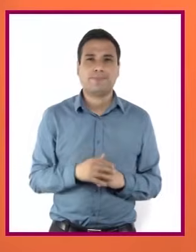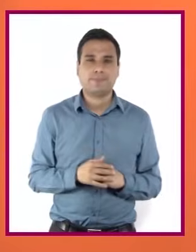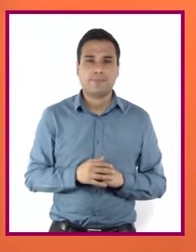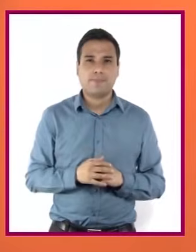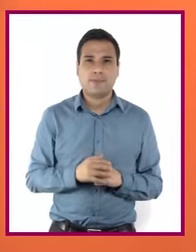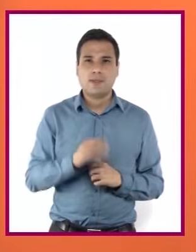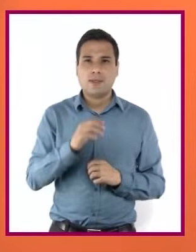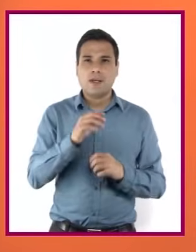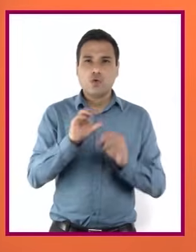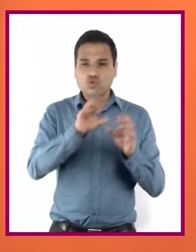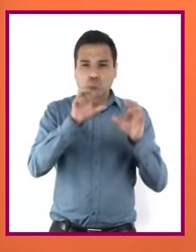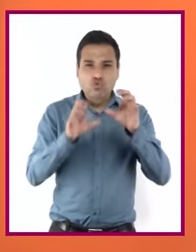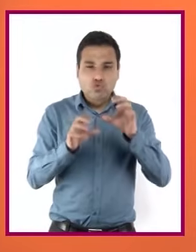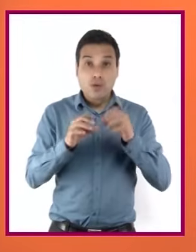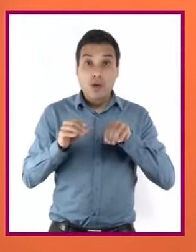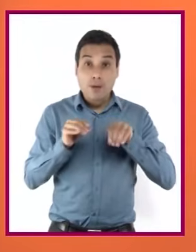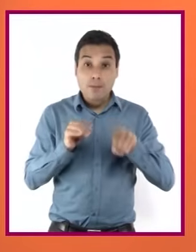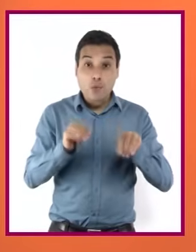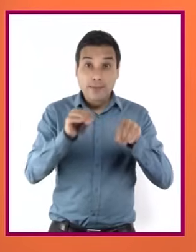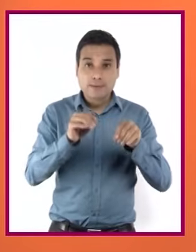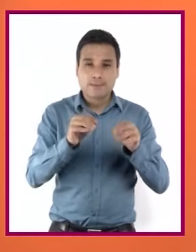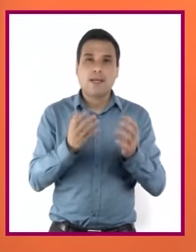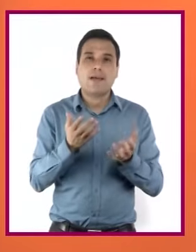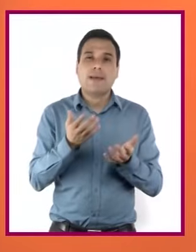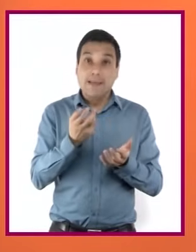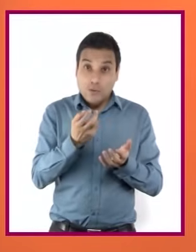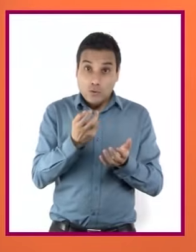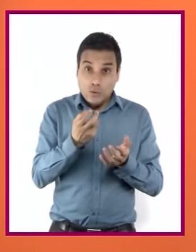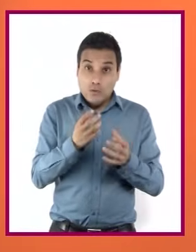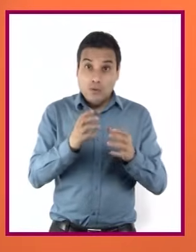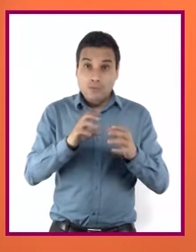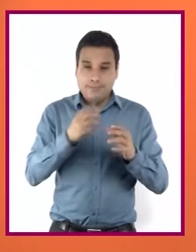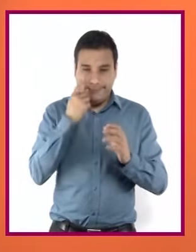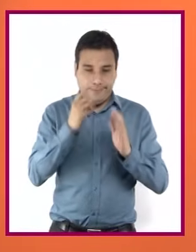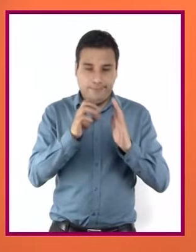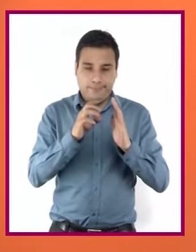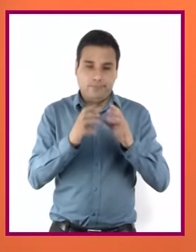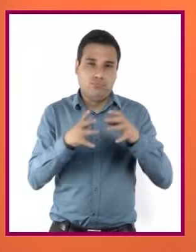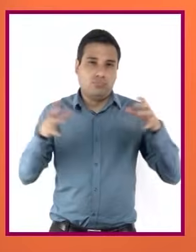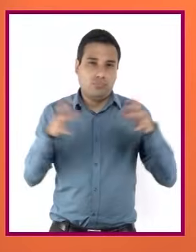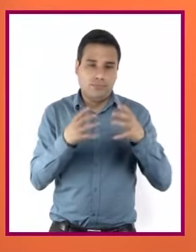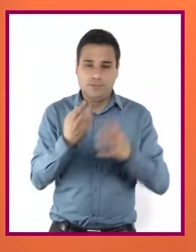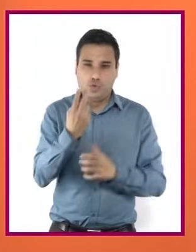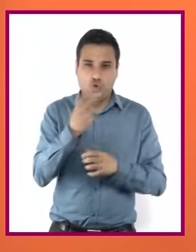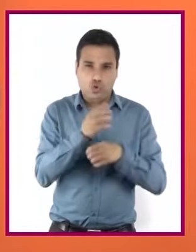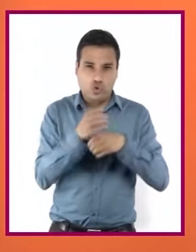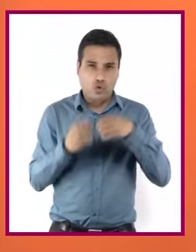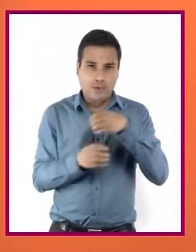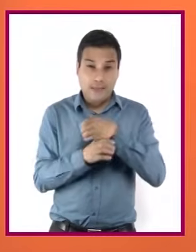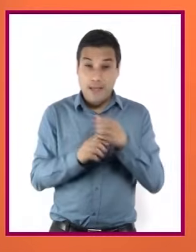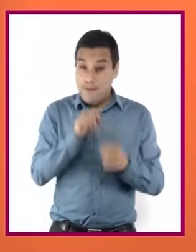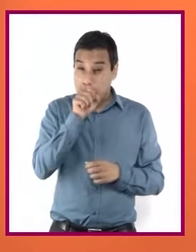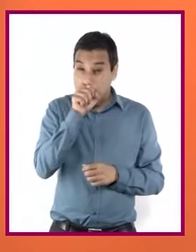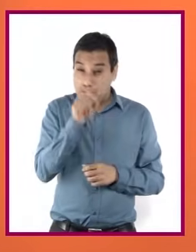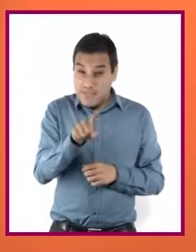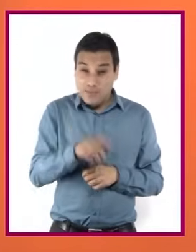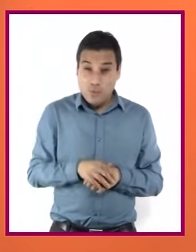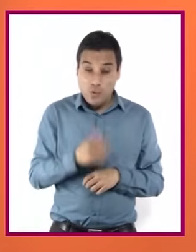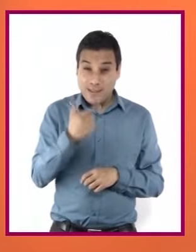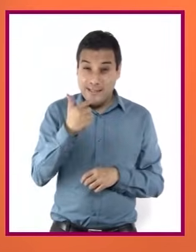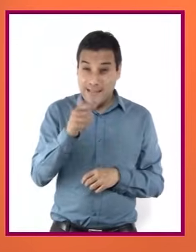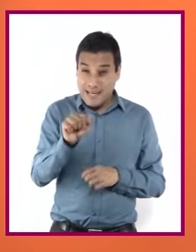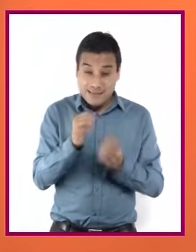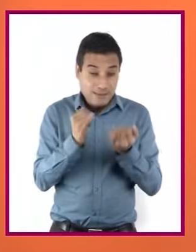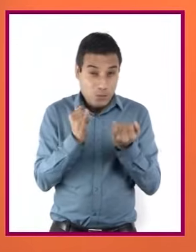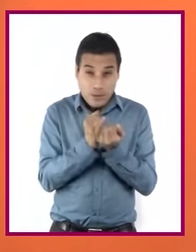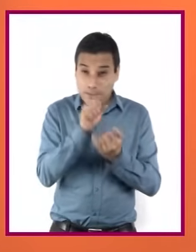las partículas al moverse determina el volumen del cuerpo. Por ejemplo, si dos cuerpos contienen el mismo tipo de gas